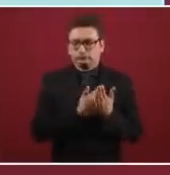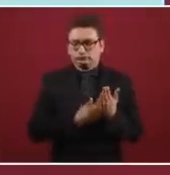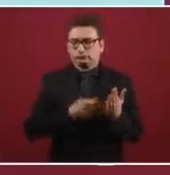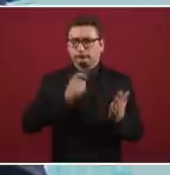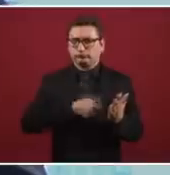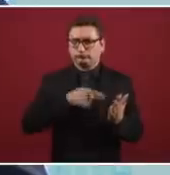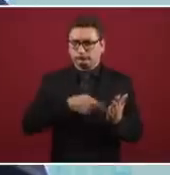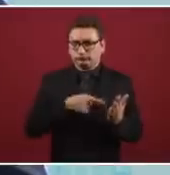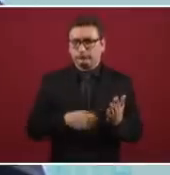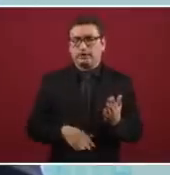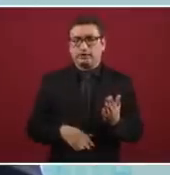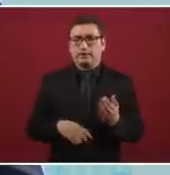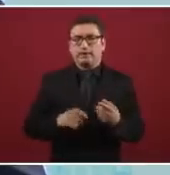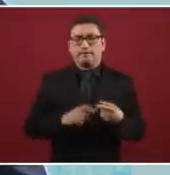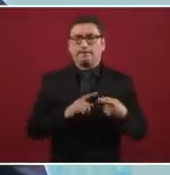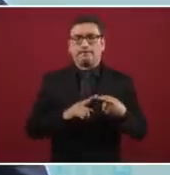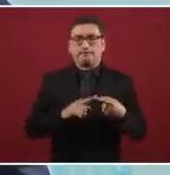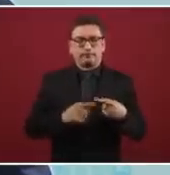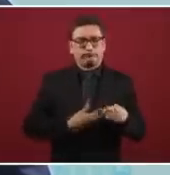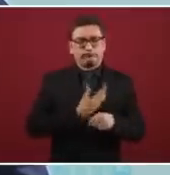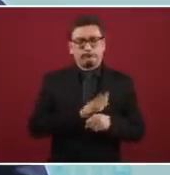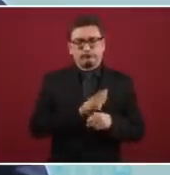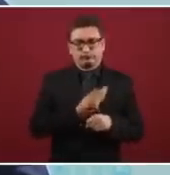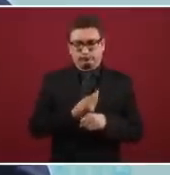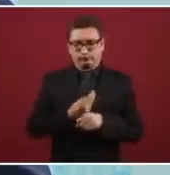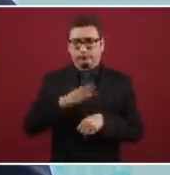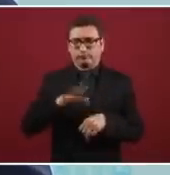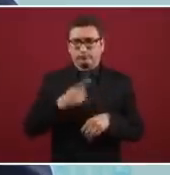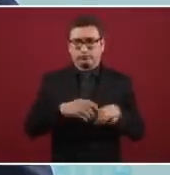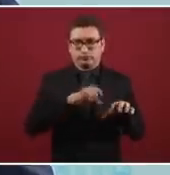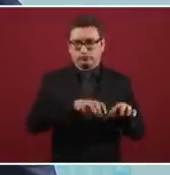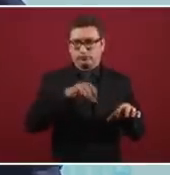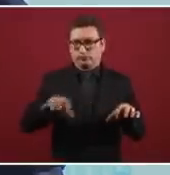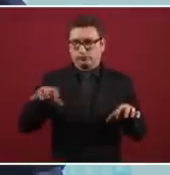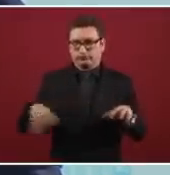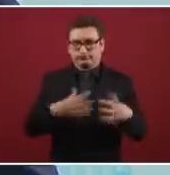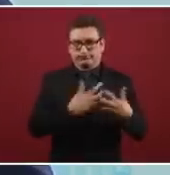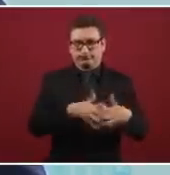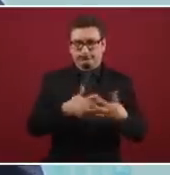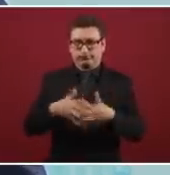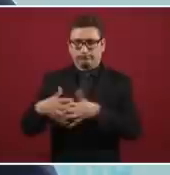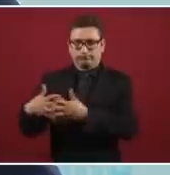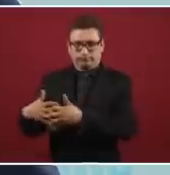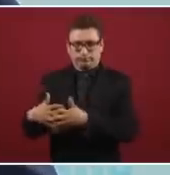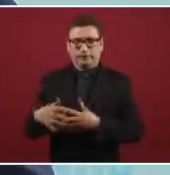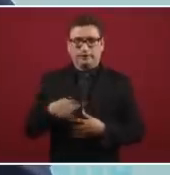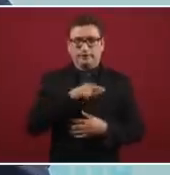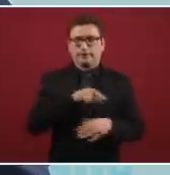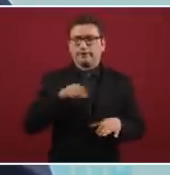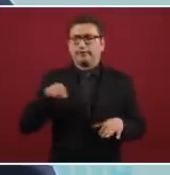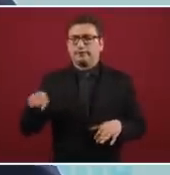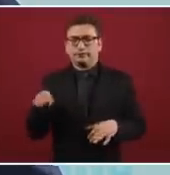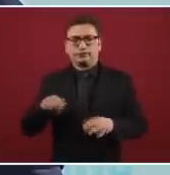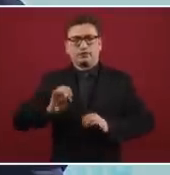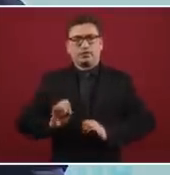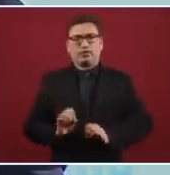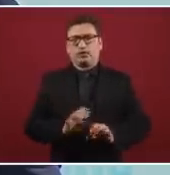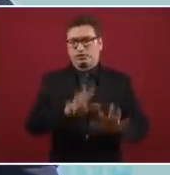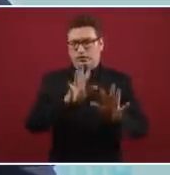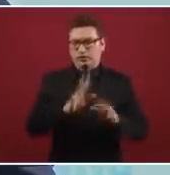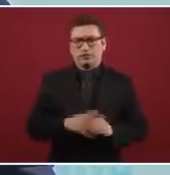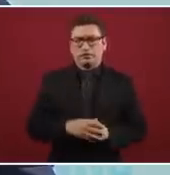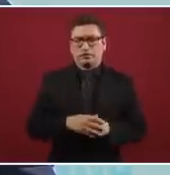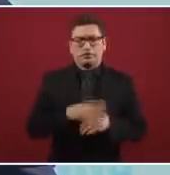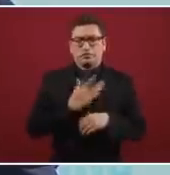un mantenimiento emergente porque las refinerías estaban prácticamente muy descuidadas, sin